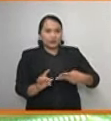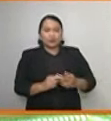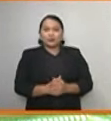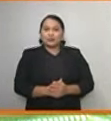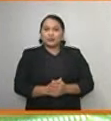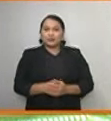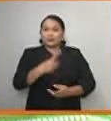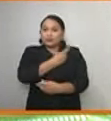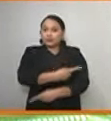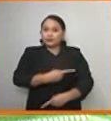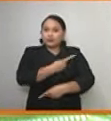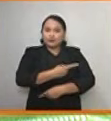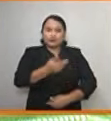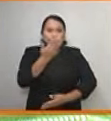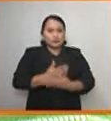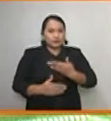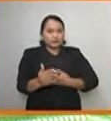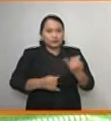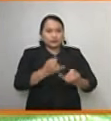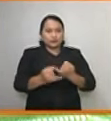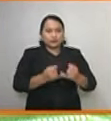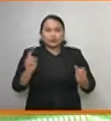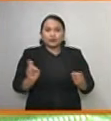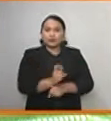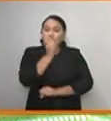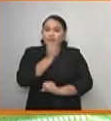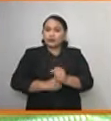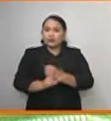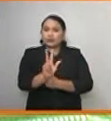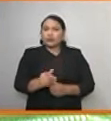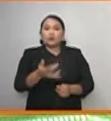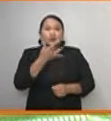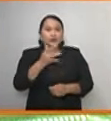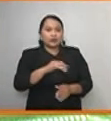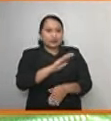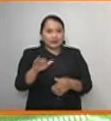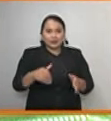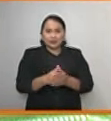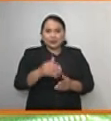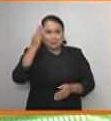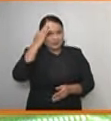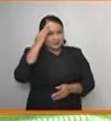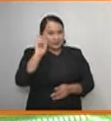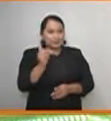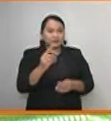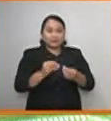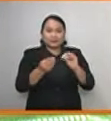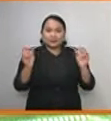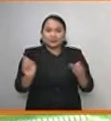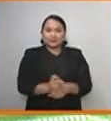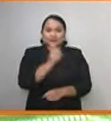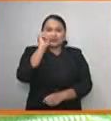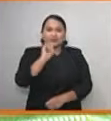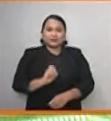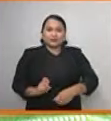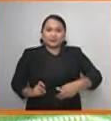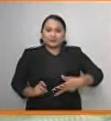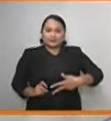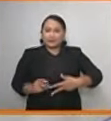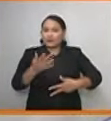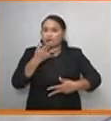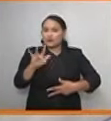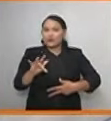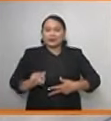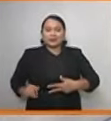La diversión la continuamos pegando y ganando con Pega 3, así que les deseo mucha suerte. Conoceremos nuestro primer número ganador. Mucha